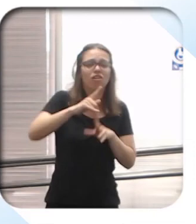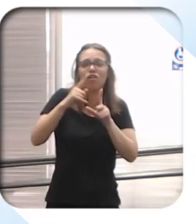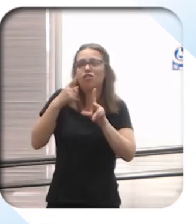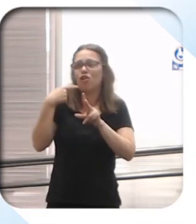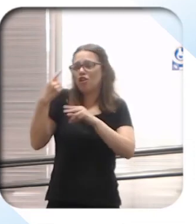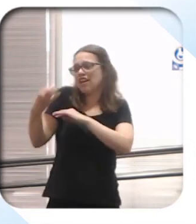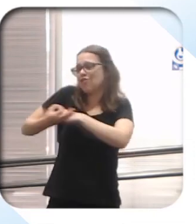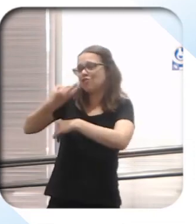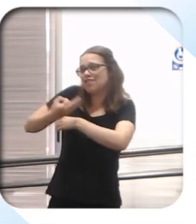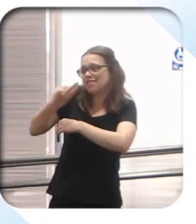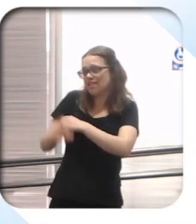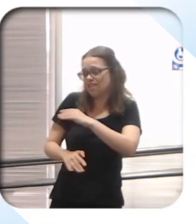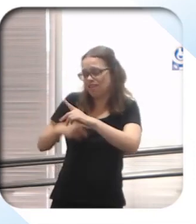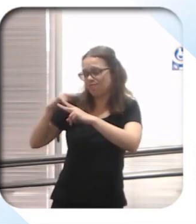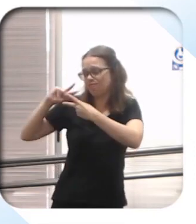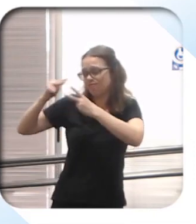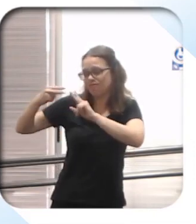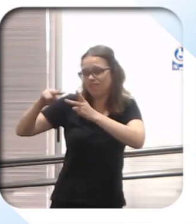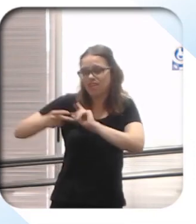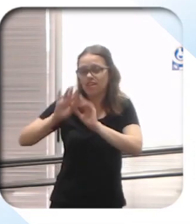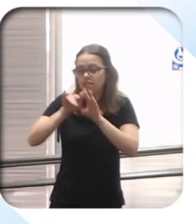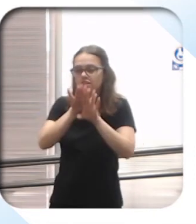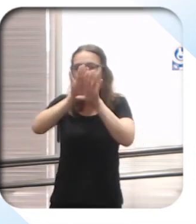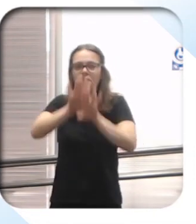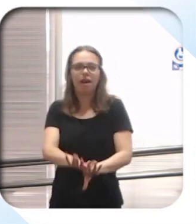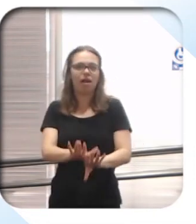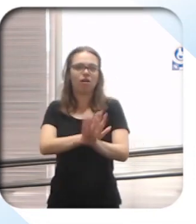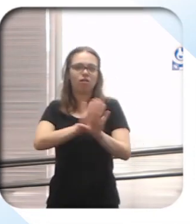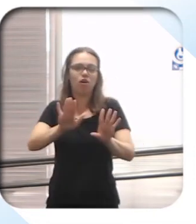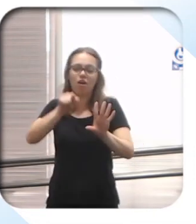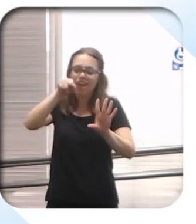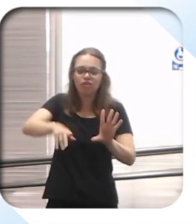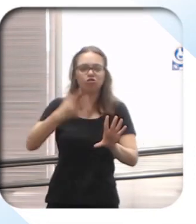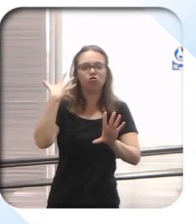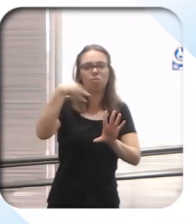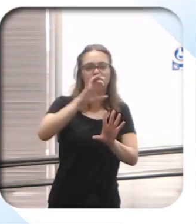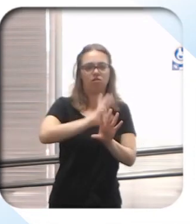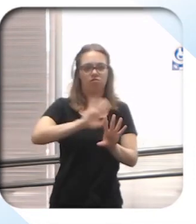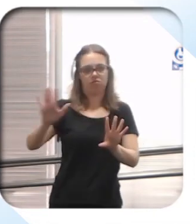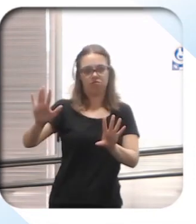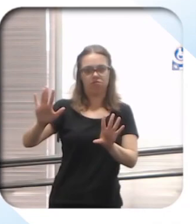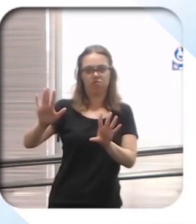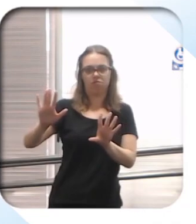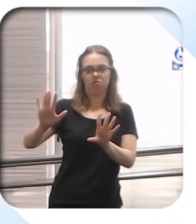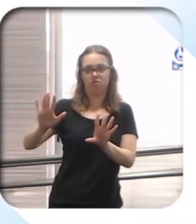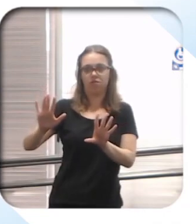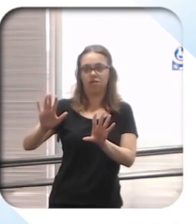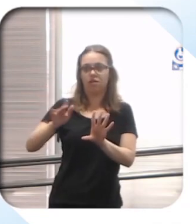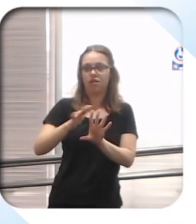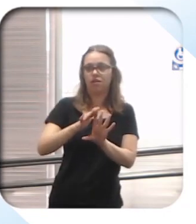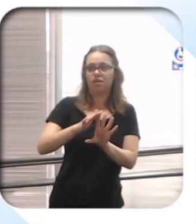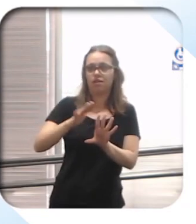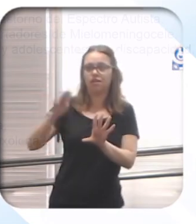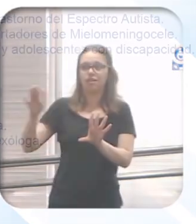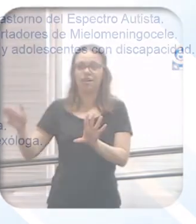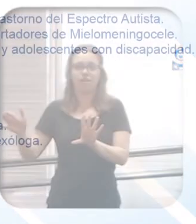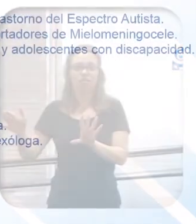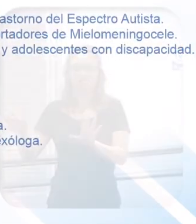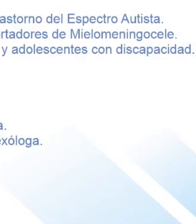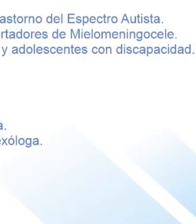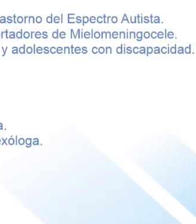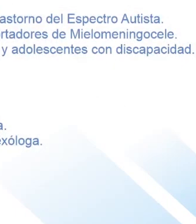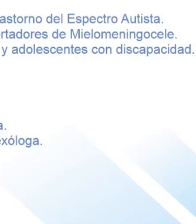en generación y creo que es momento de pararnos y decir, bueno, esto es un mito. ¿Ah? Y esto ya no